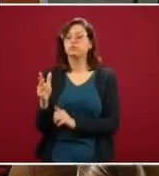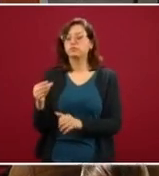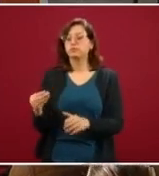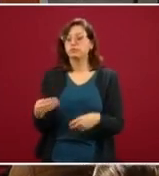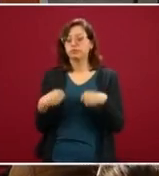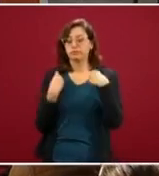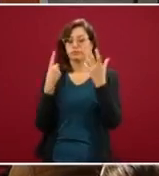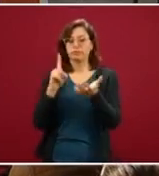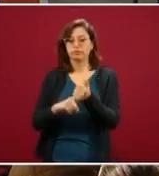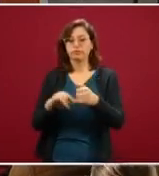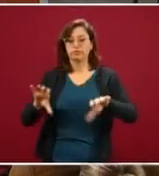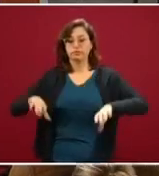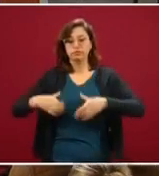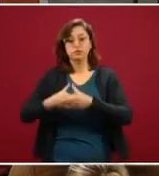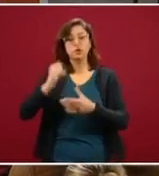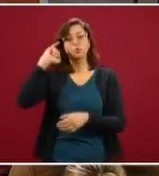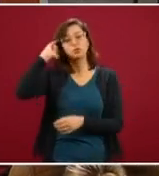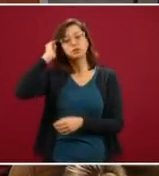indígenas,